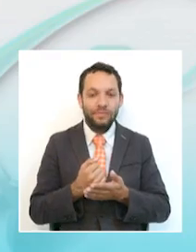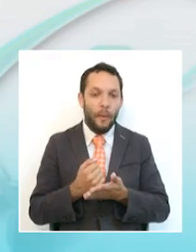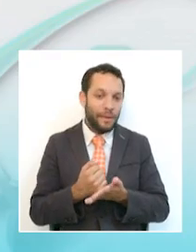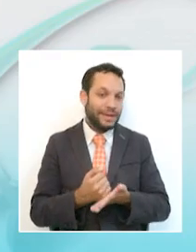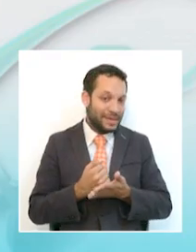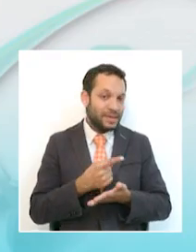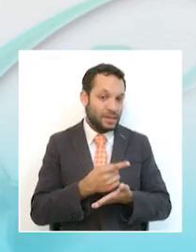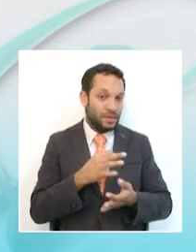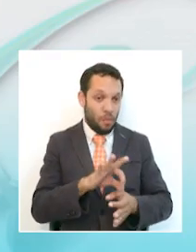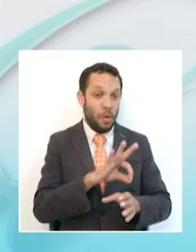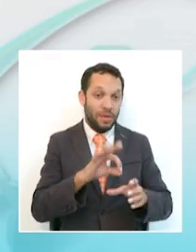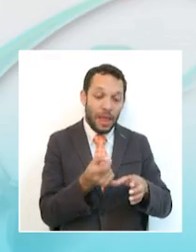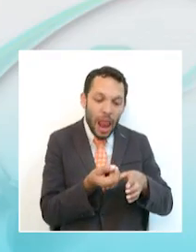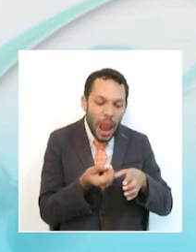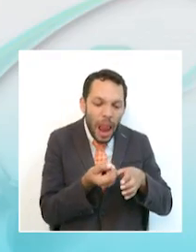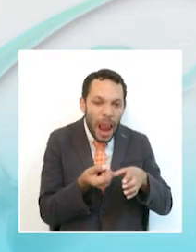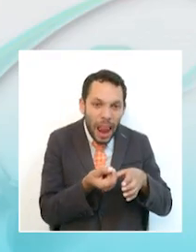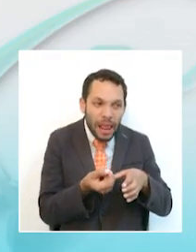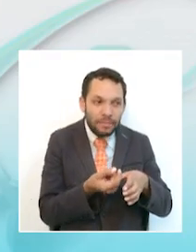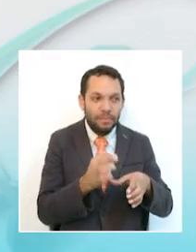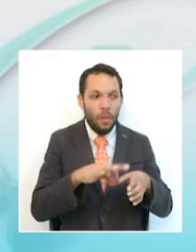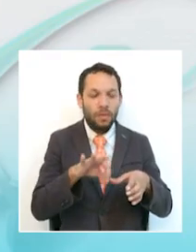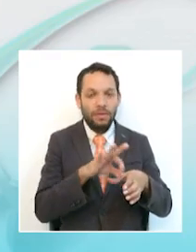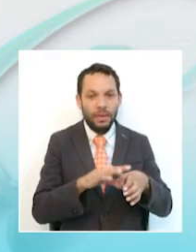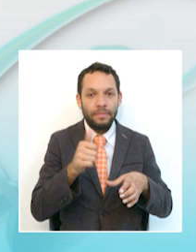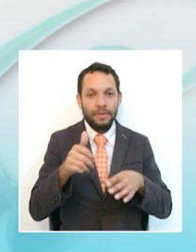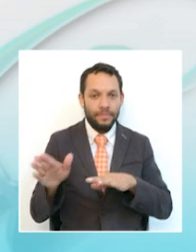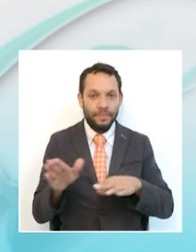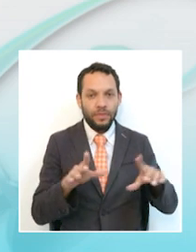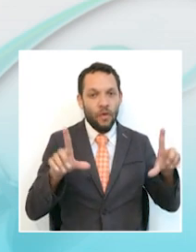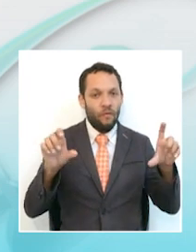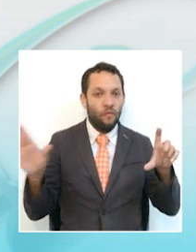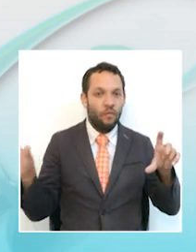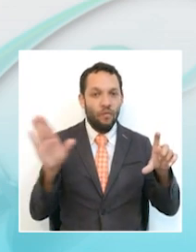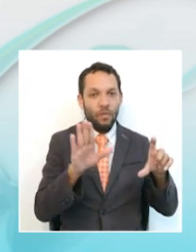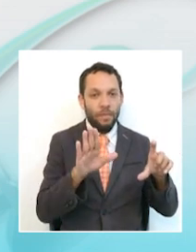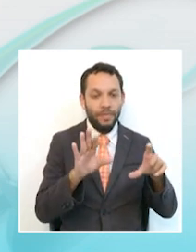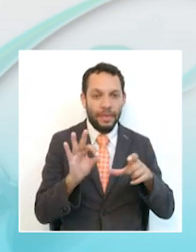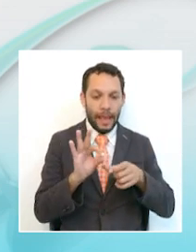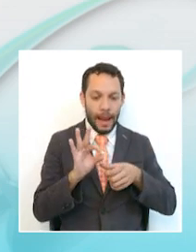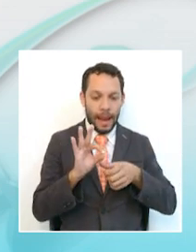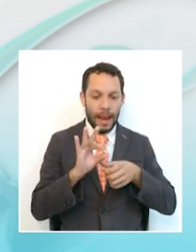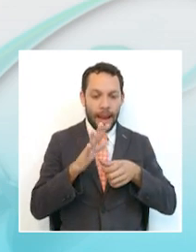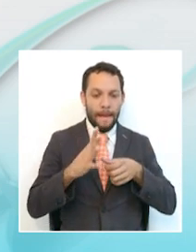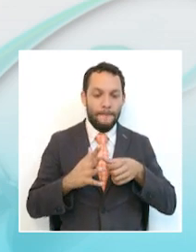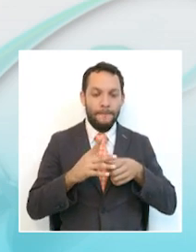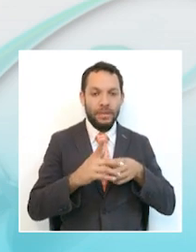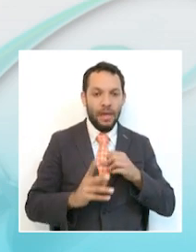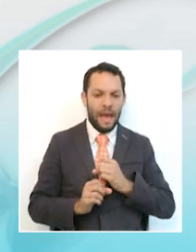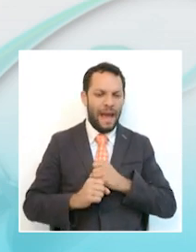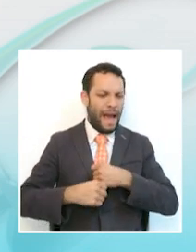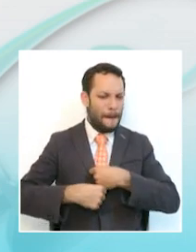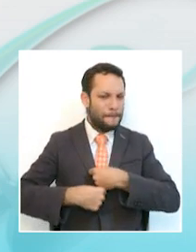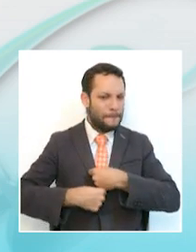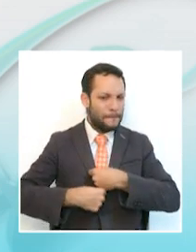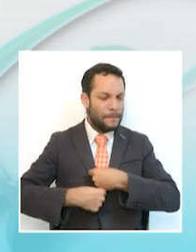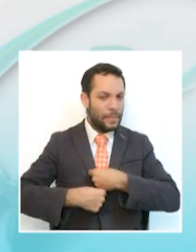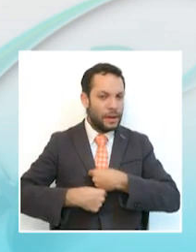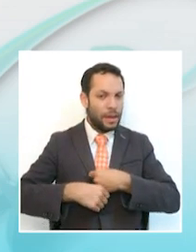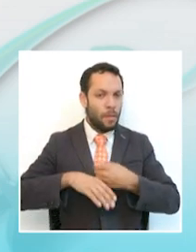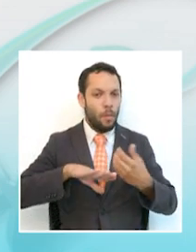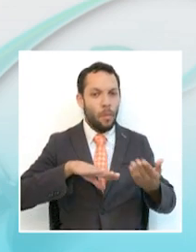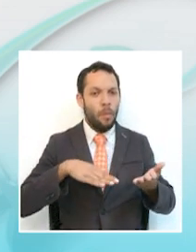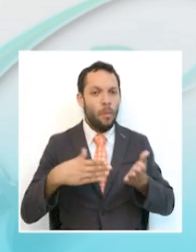queremos finalizar con esta imagen donde dice el virus del hambre mata aproximadamente 8 mil